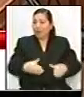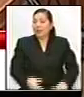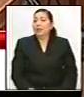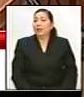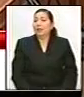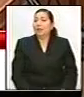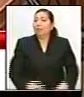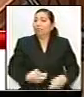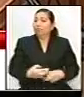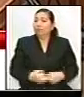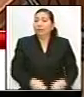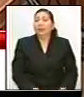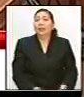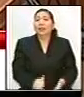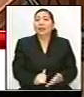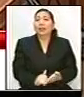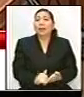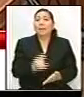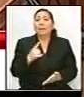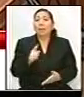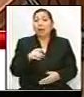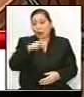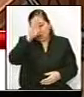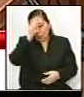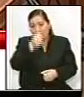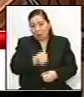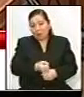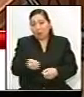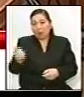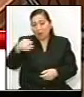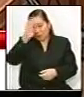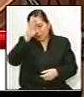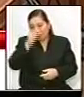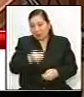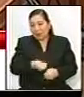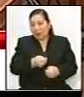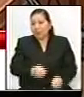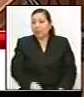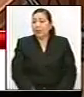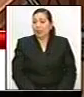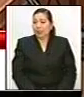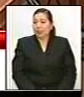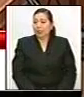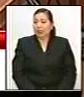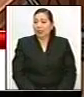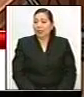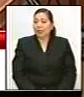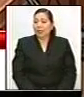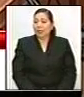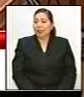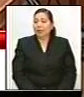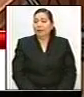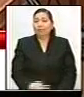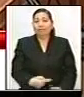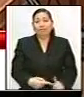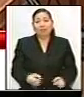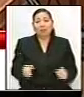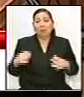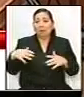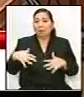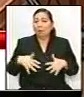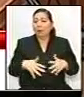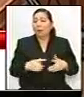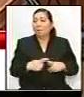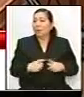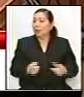donde promovimos que ese área sea para los bomberos, vinieron los bomberos y le agravó el área, lamentablemente lo invadieron.